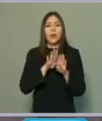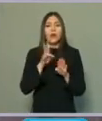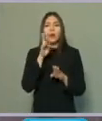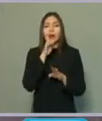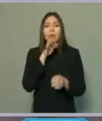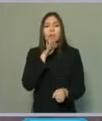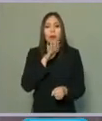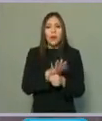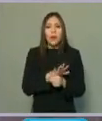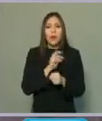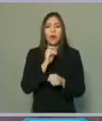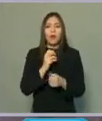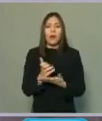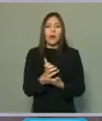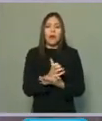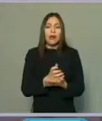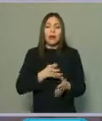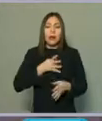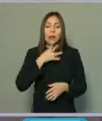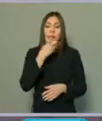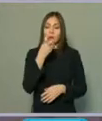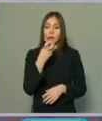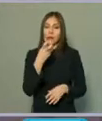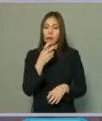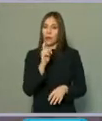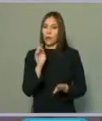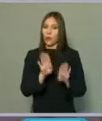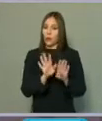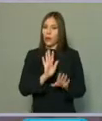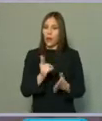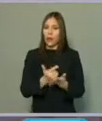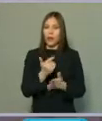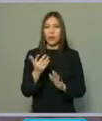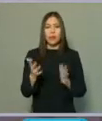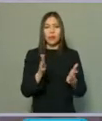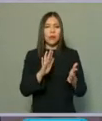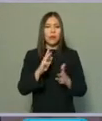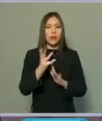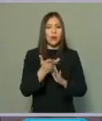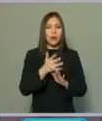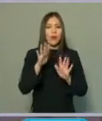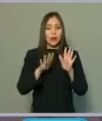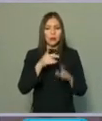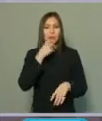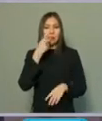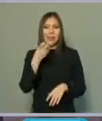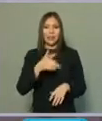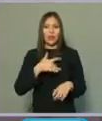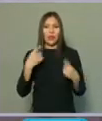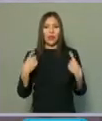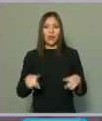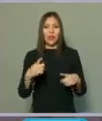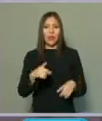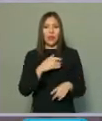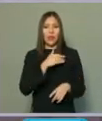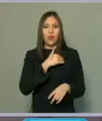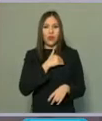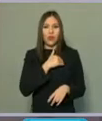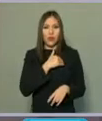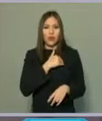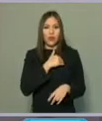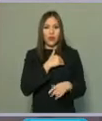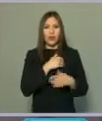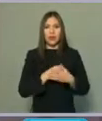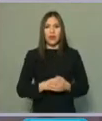náuseas, eso ya habla de un cuadro agudo. En una etapa intermedia previa puede ser la angina de pecho, el dolor